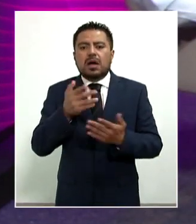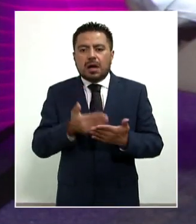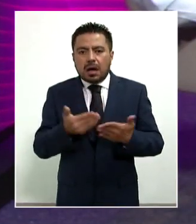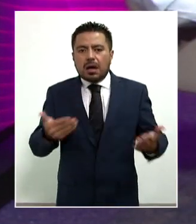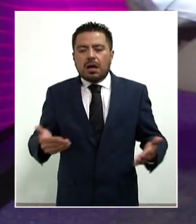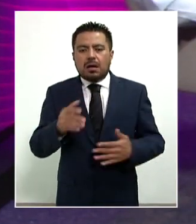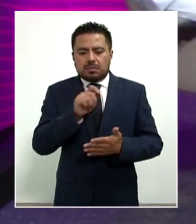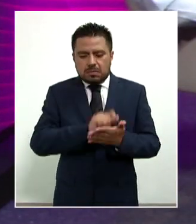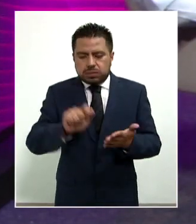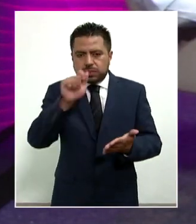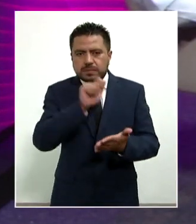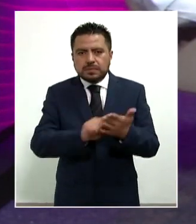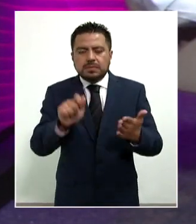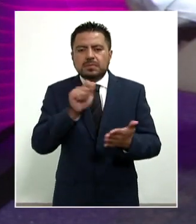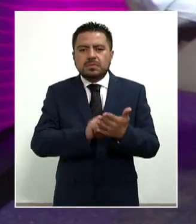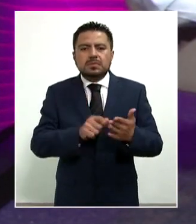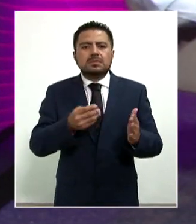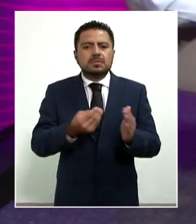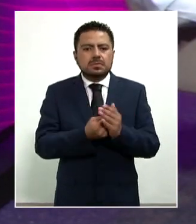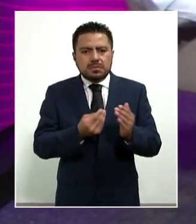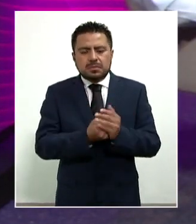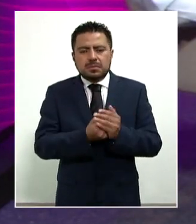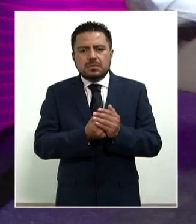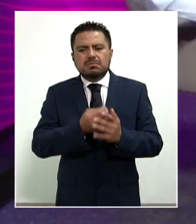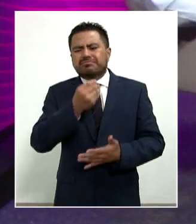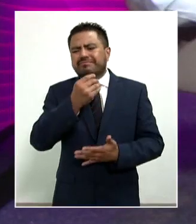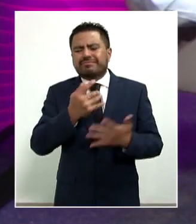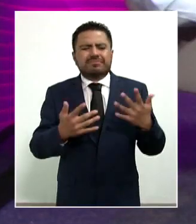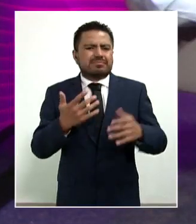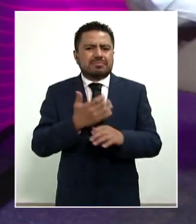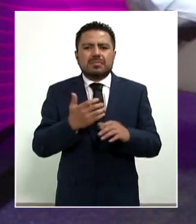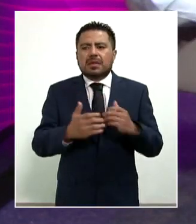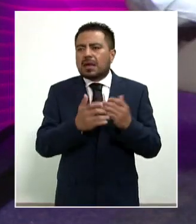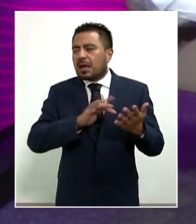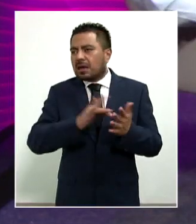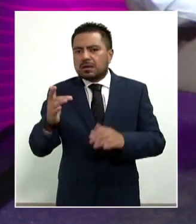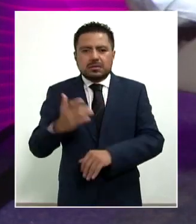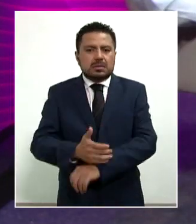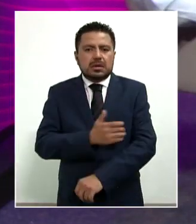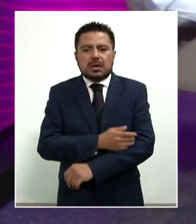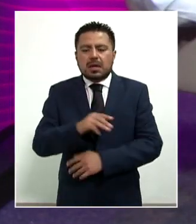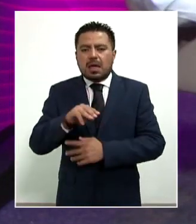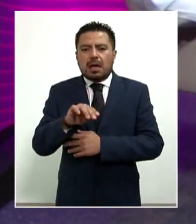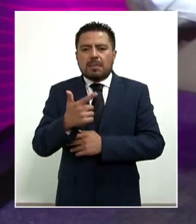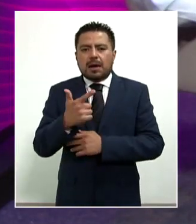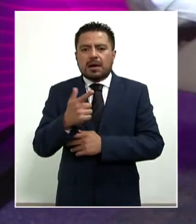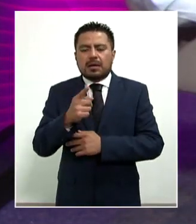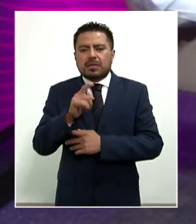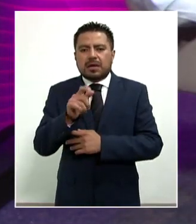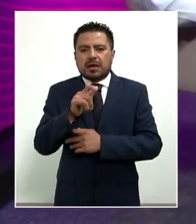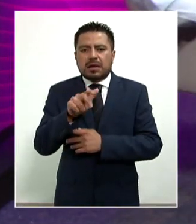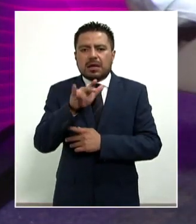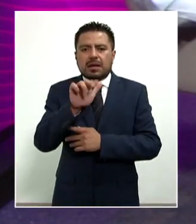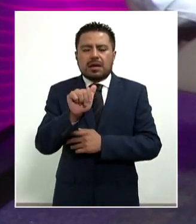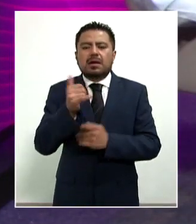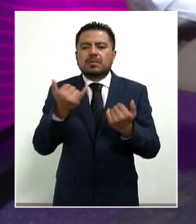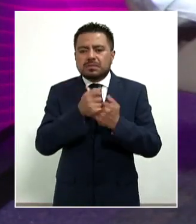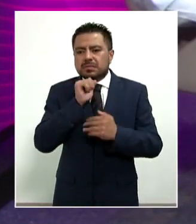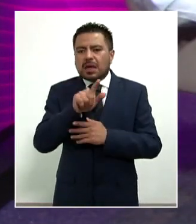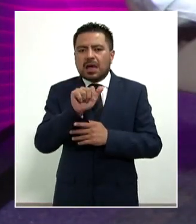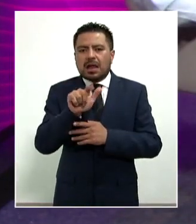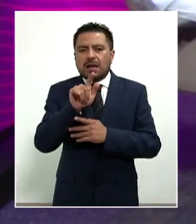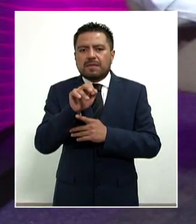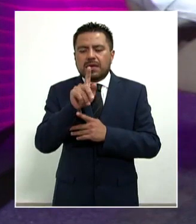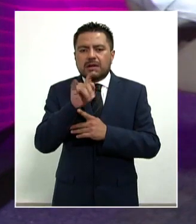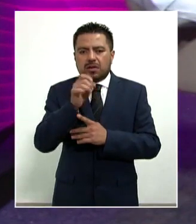actualmente escribe, da clases y un montón de otras cosas. Gracias por estar aquí, Magdalena. Gracias por la invitación. Y también Alberto Cerdán,